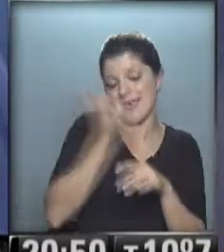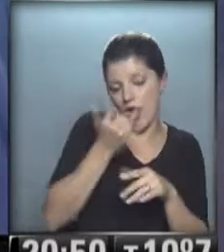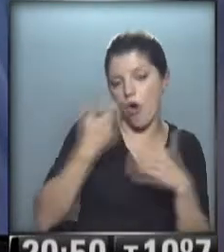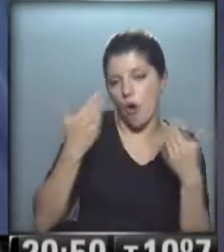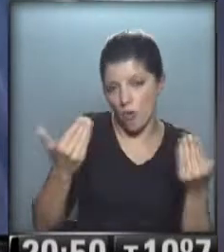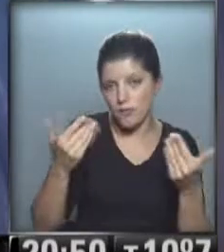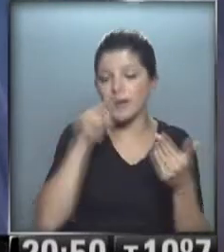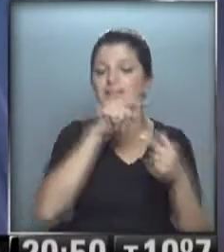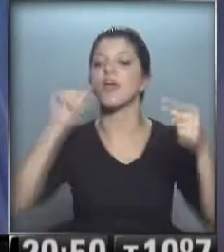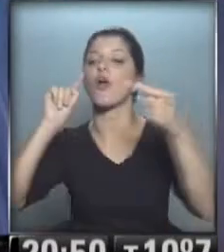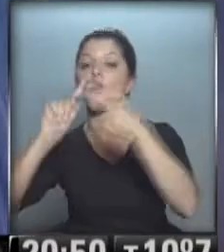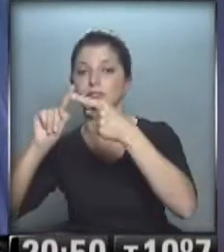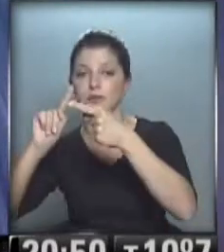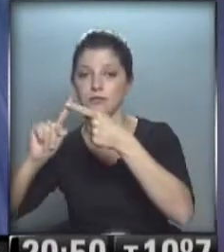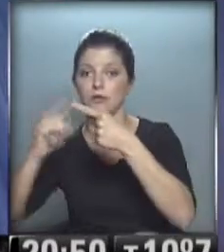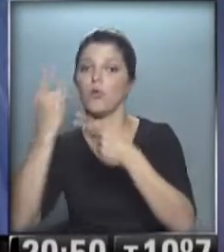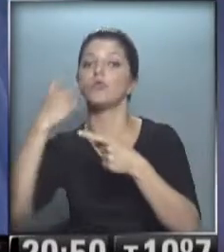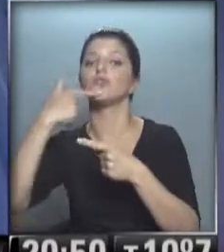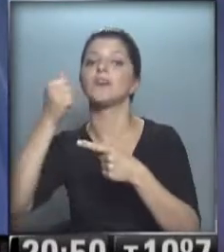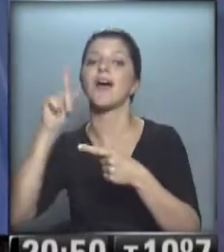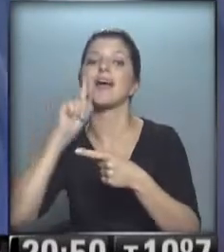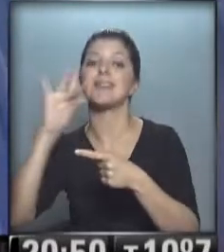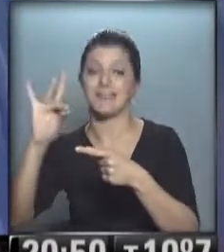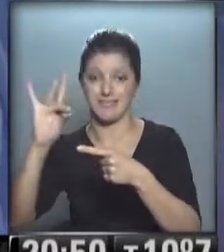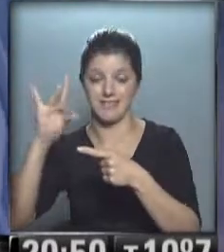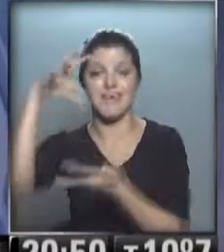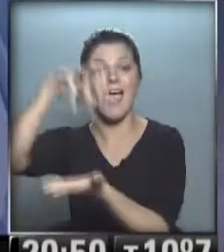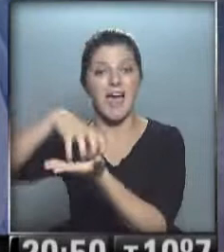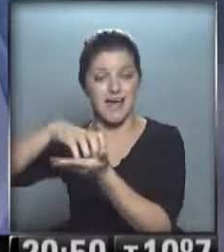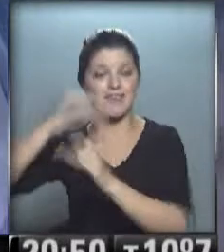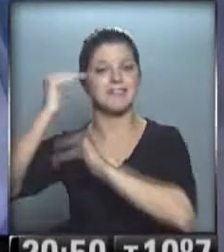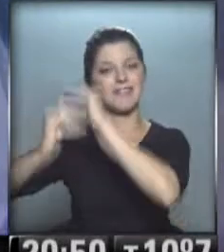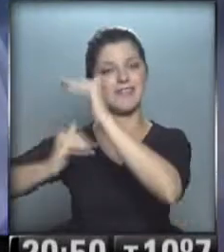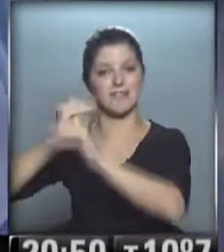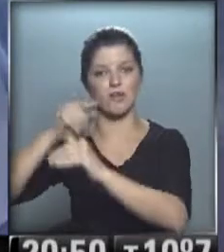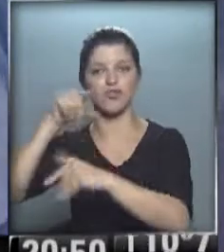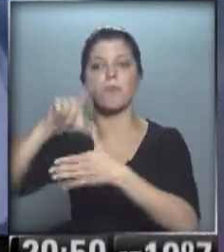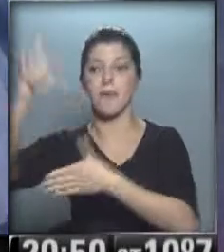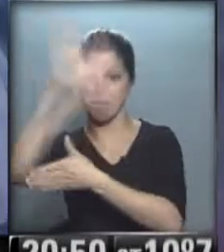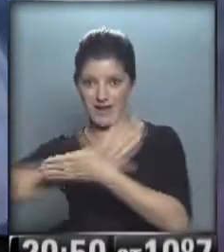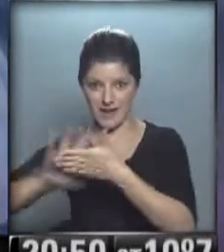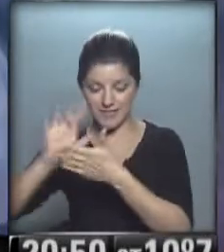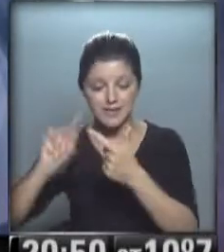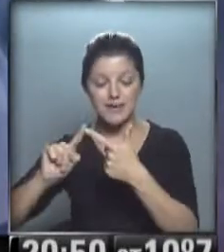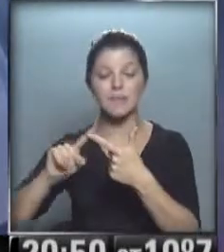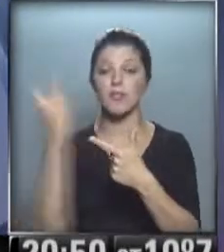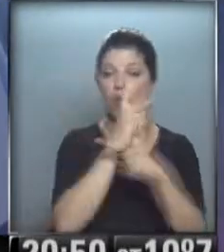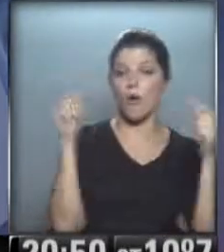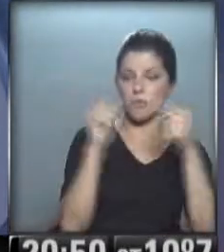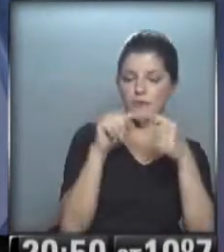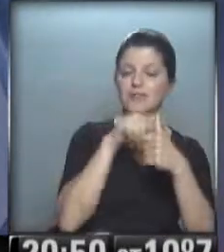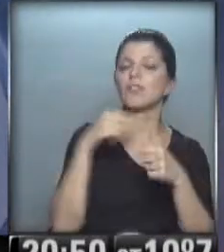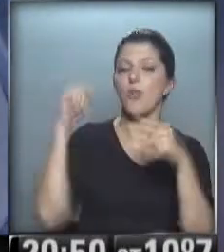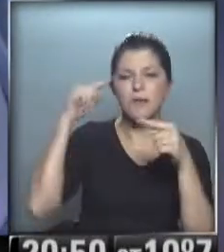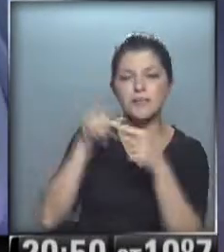en contacto con la USAID, aquella agencia de desarrollo para América Latina, cuyo objetivo era mandar a